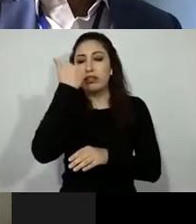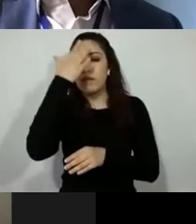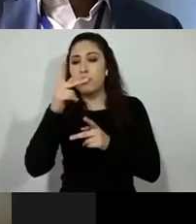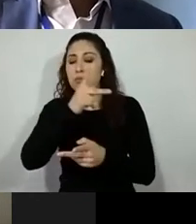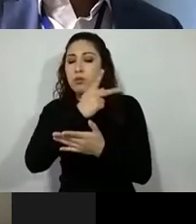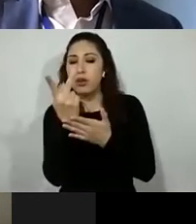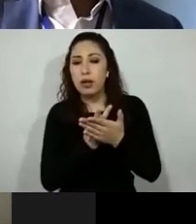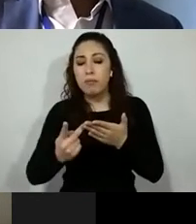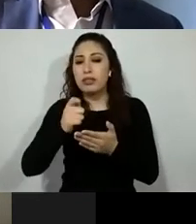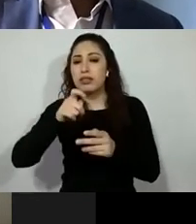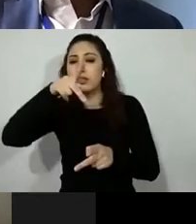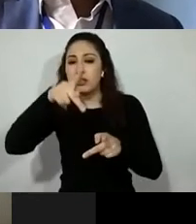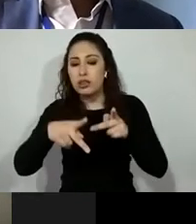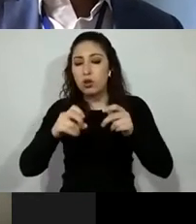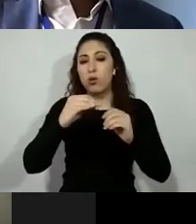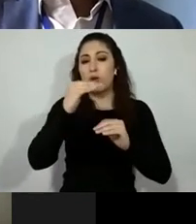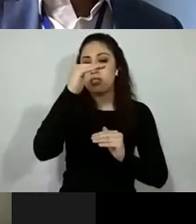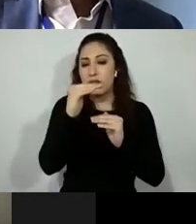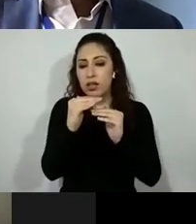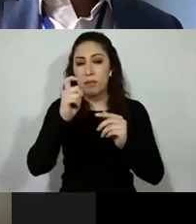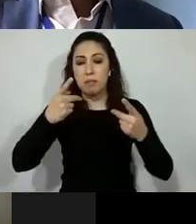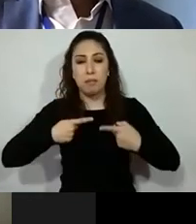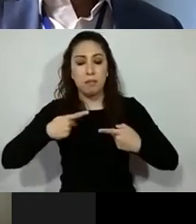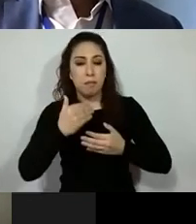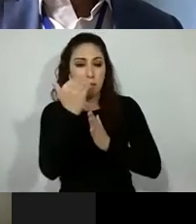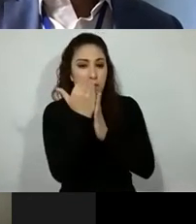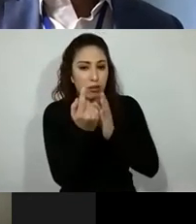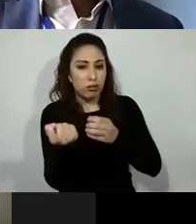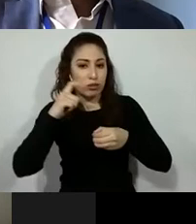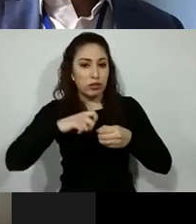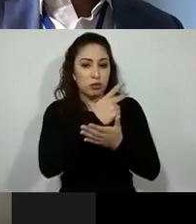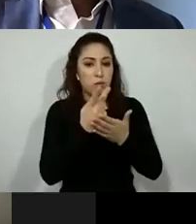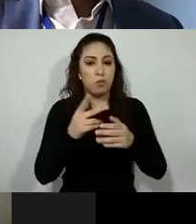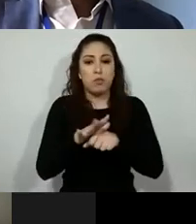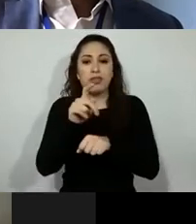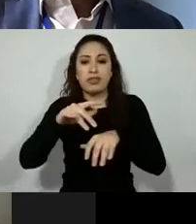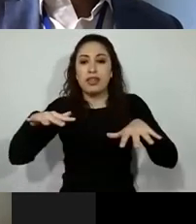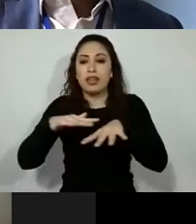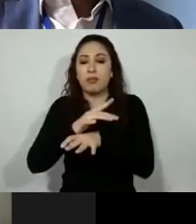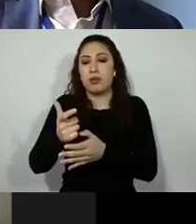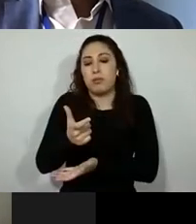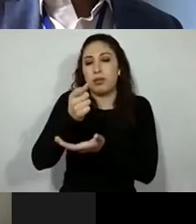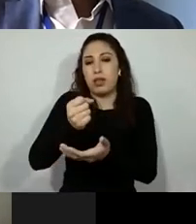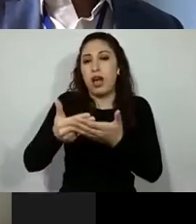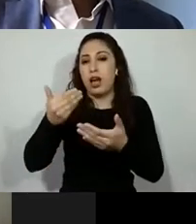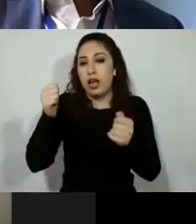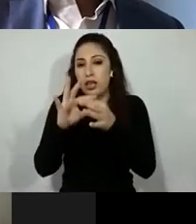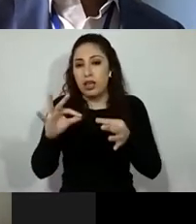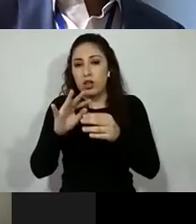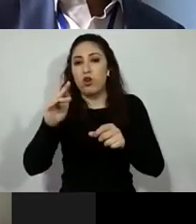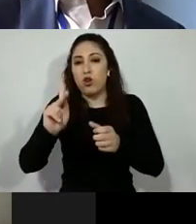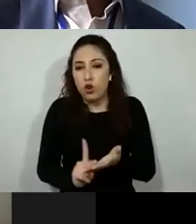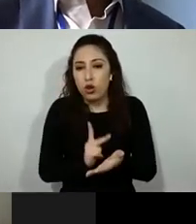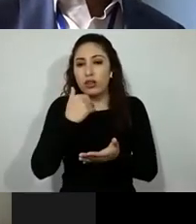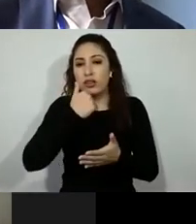acciones fueron recortados o reducidos por este ajuste? Vuelvo a repetir, aunque ya se comentó, quisiéramos saber con un